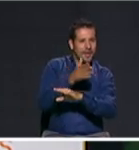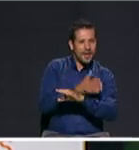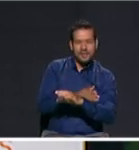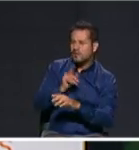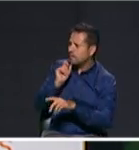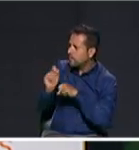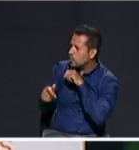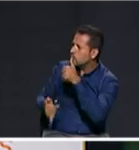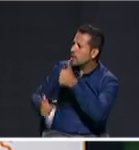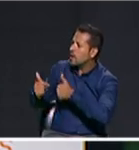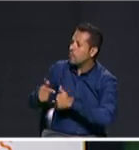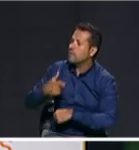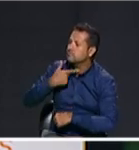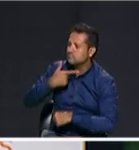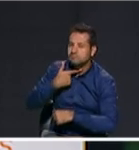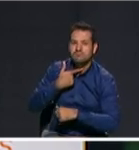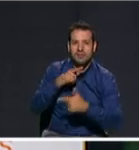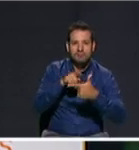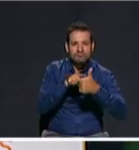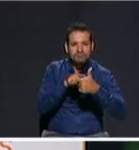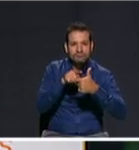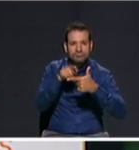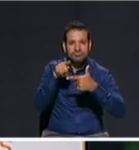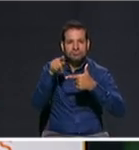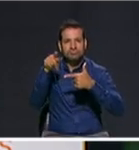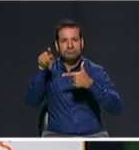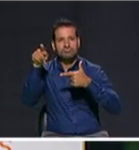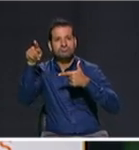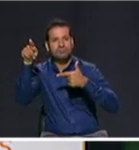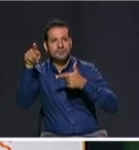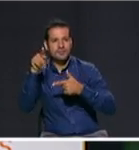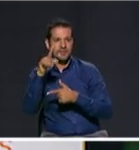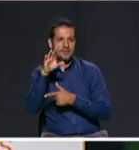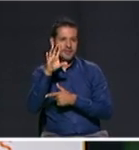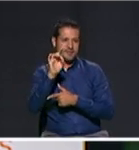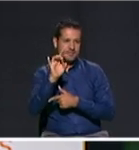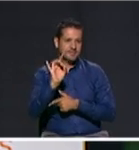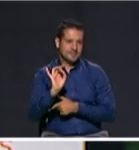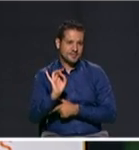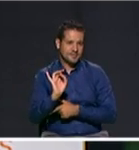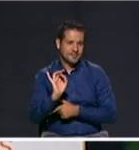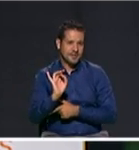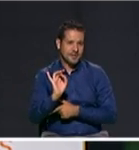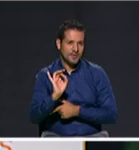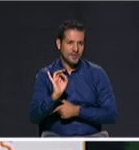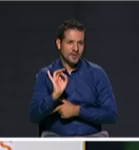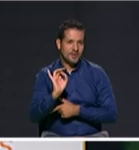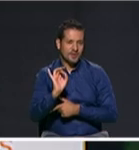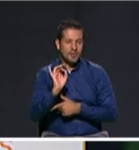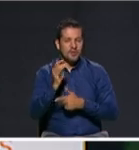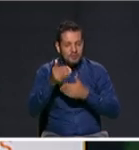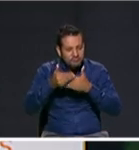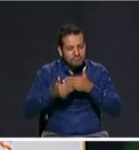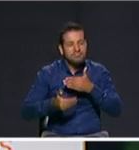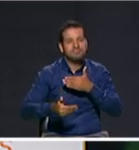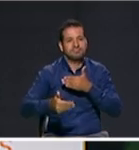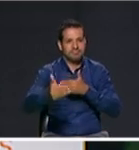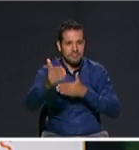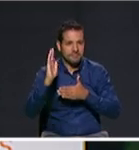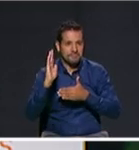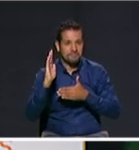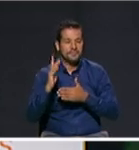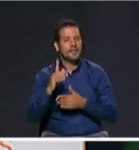que si el sábado el domingo hubiera salido otra encuesta pues esa sería era era digamos esa pues como el punto de partida recordemos entonces